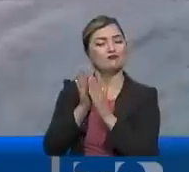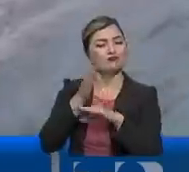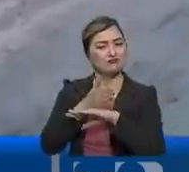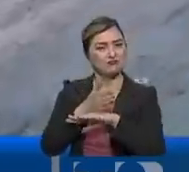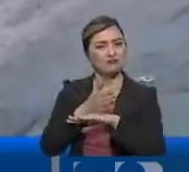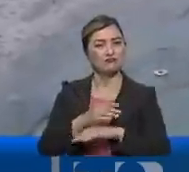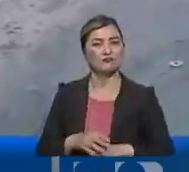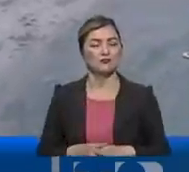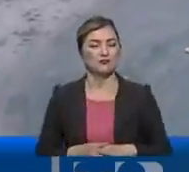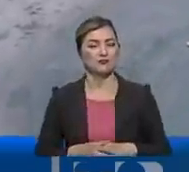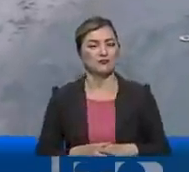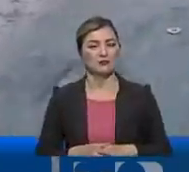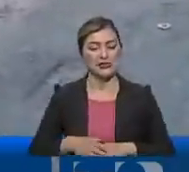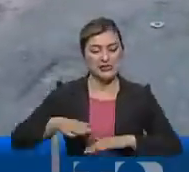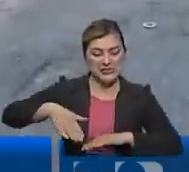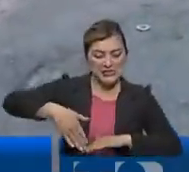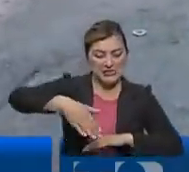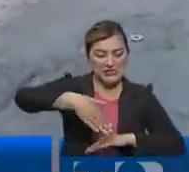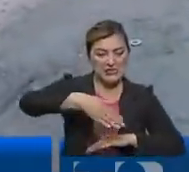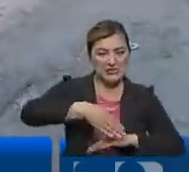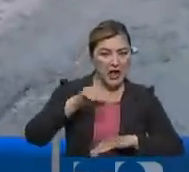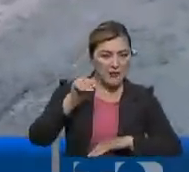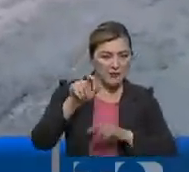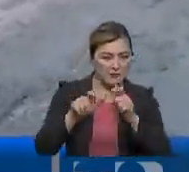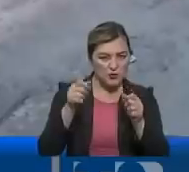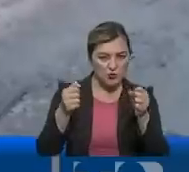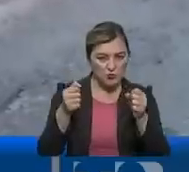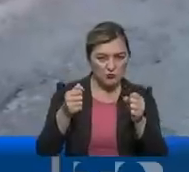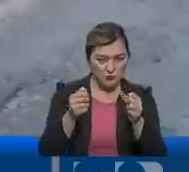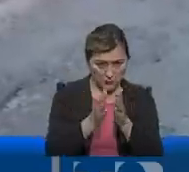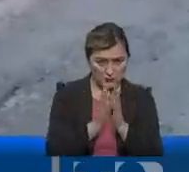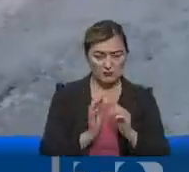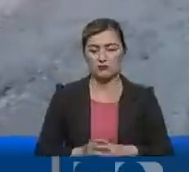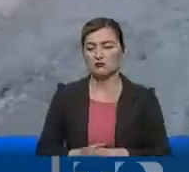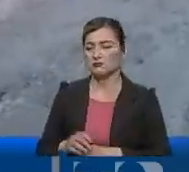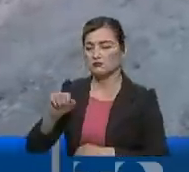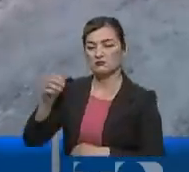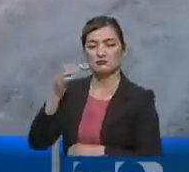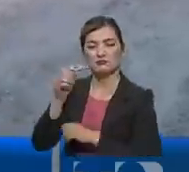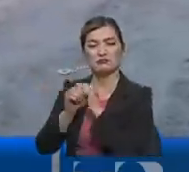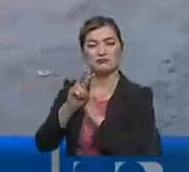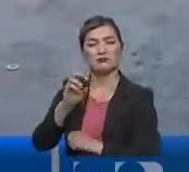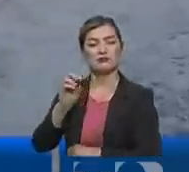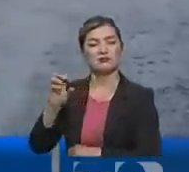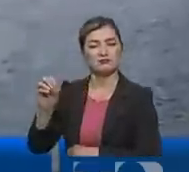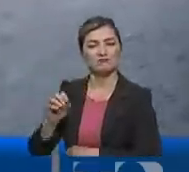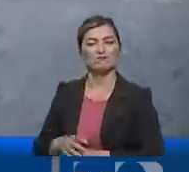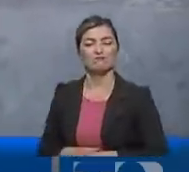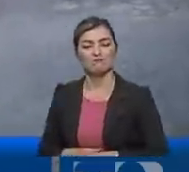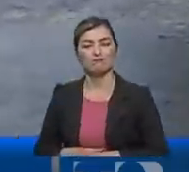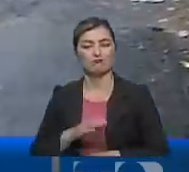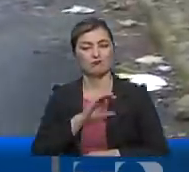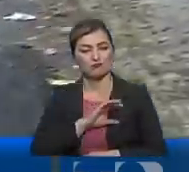Han solicitado que se señalice este reductor de velocidad. Sí, en el año 2020 logramos que